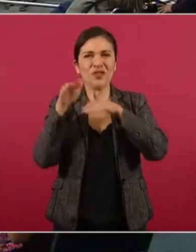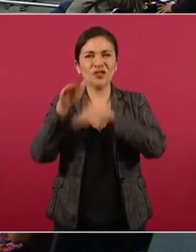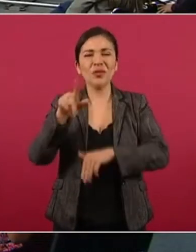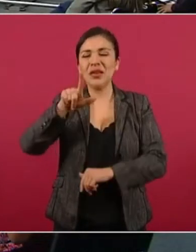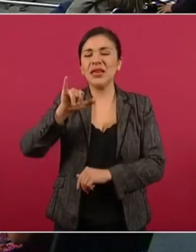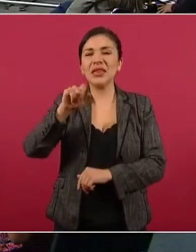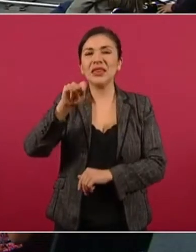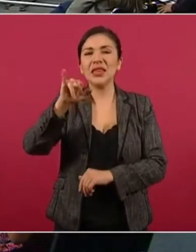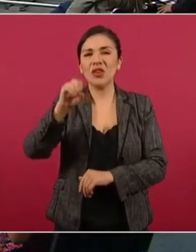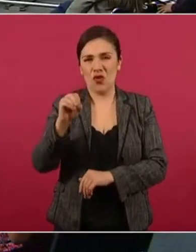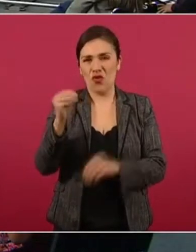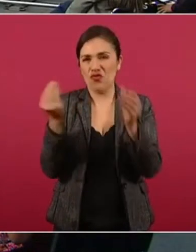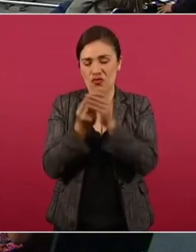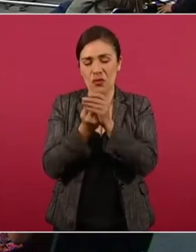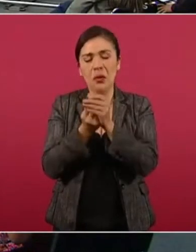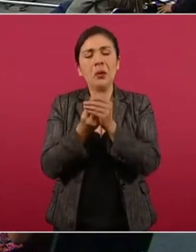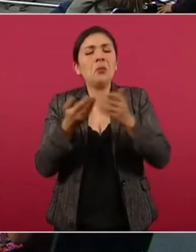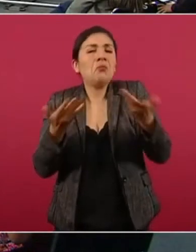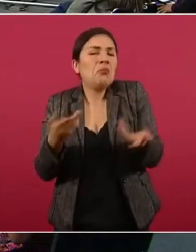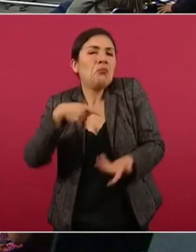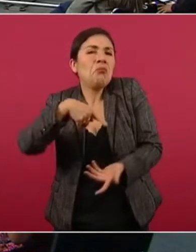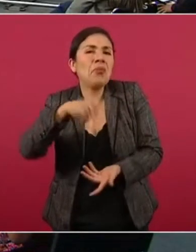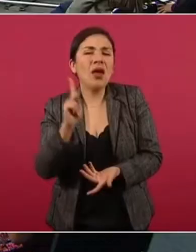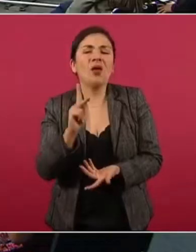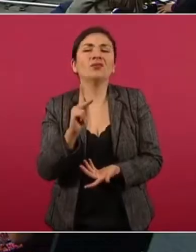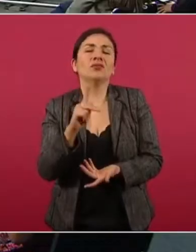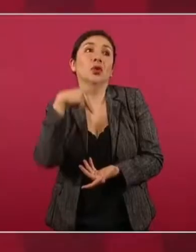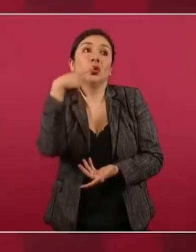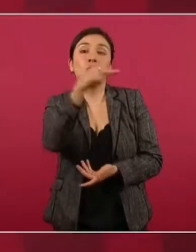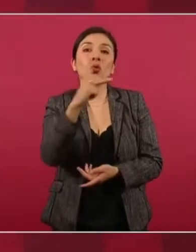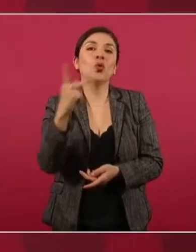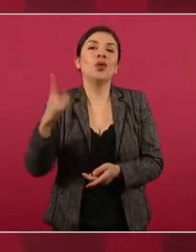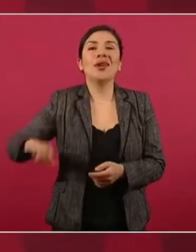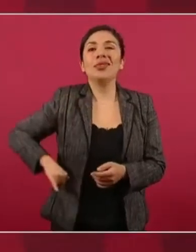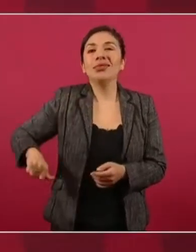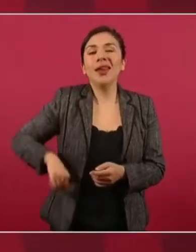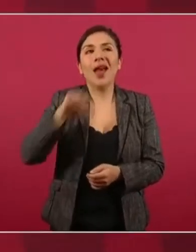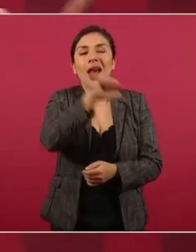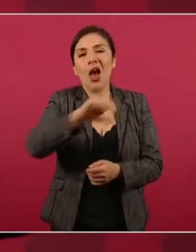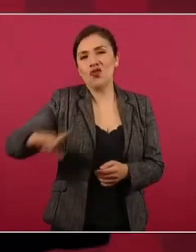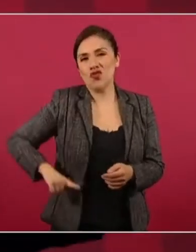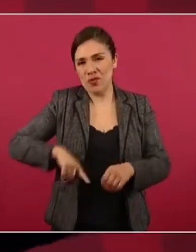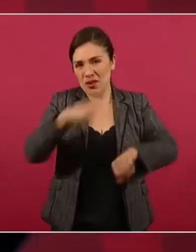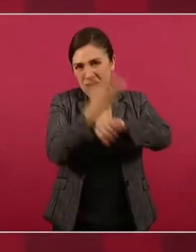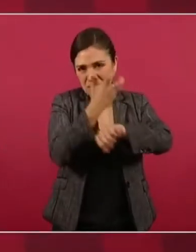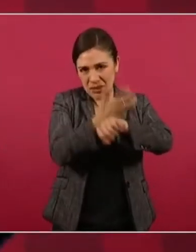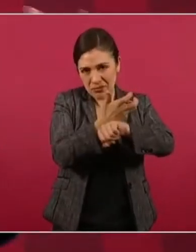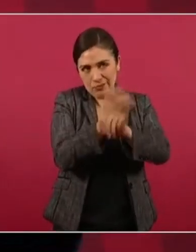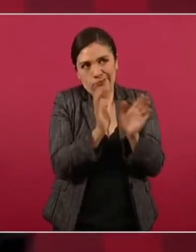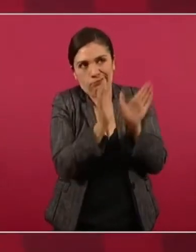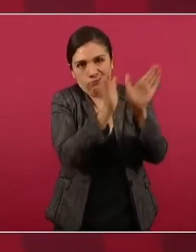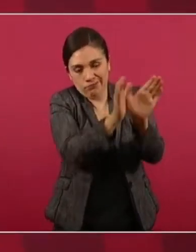intereses y las políticas del gobierno de Estados Unidos y otra cosa son los intereses,